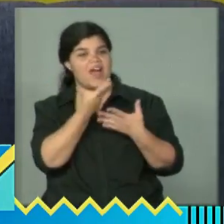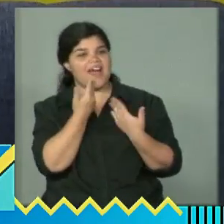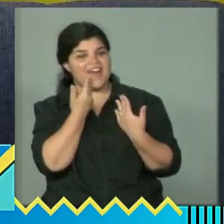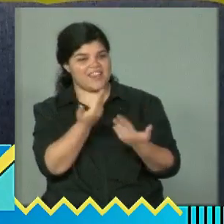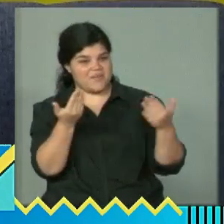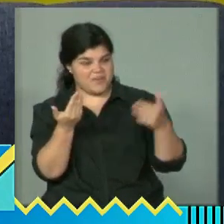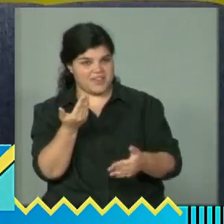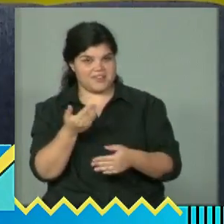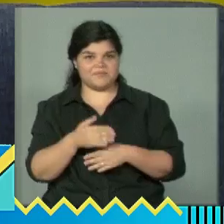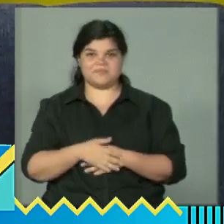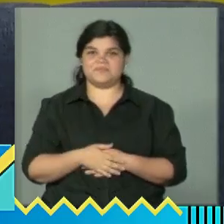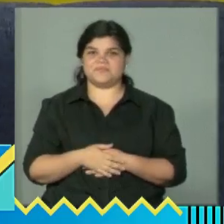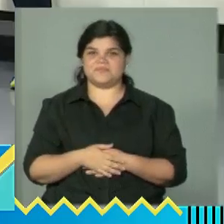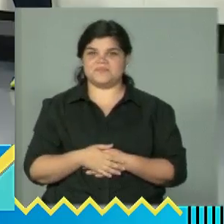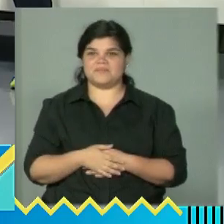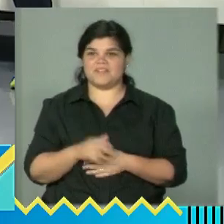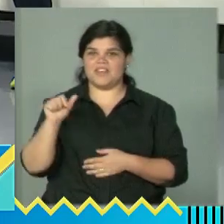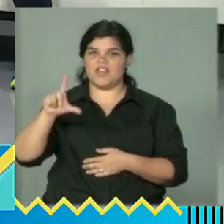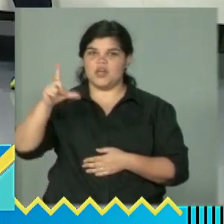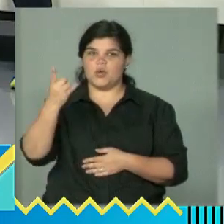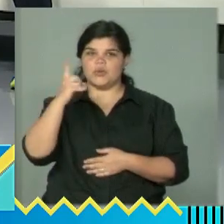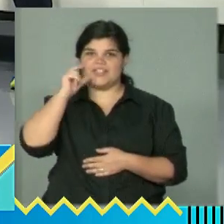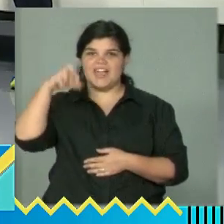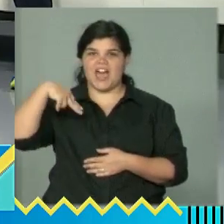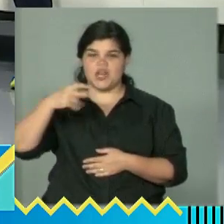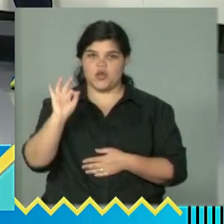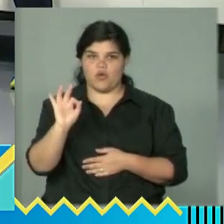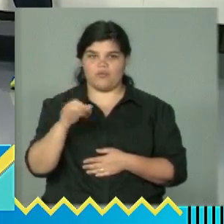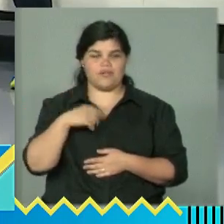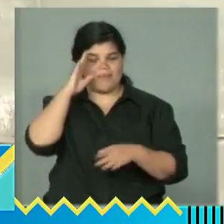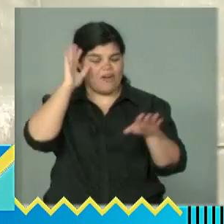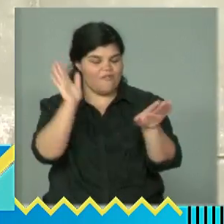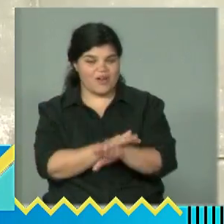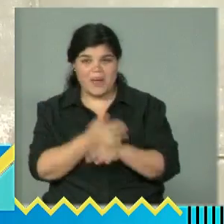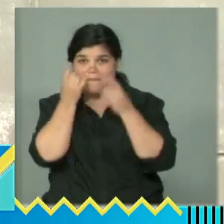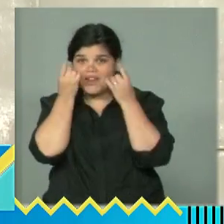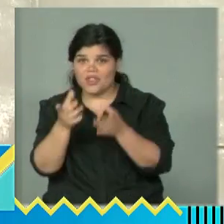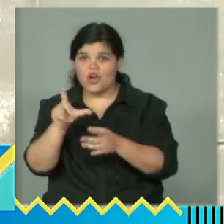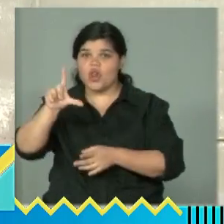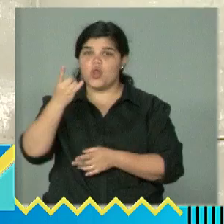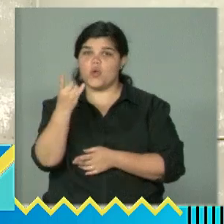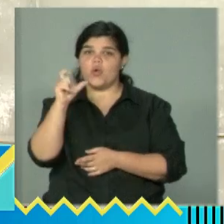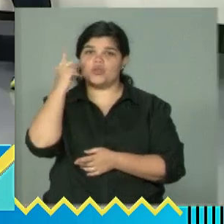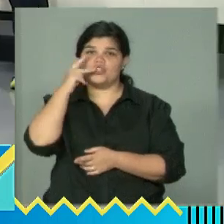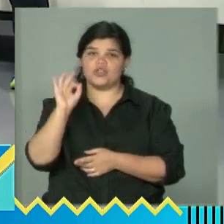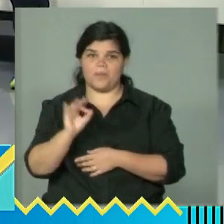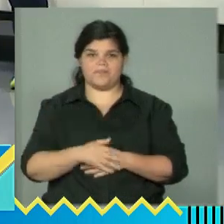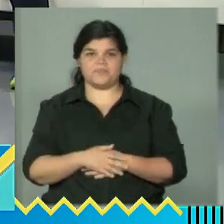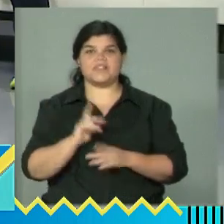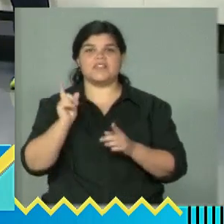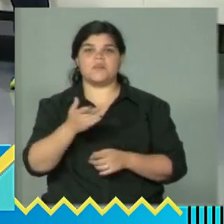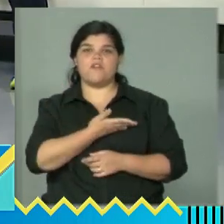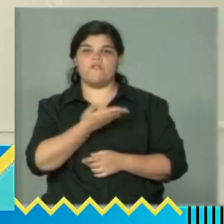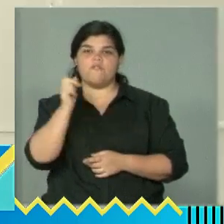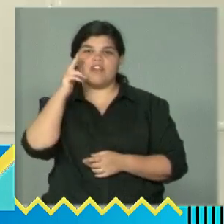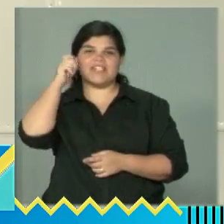acá. Luciano Hermida, perdón, hola. Lucho, ya me equivoqué, ¿viste? Sí. Ya me equivoqué. Luciano Hermida y Francesco Trentacosta.